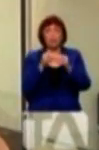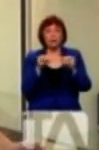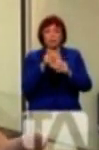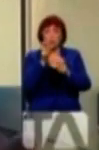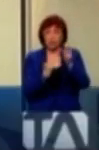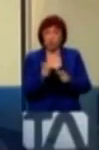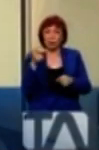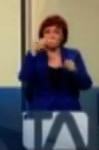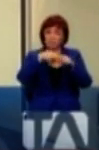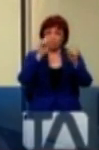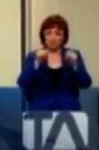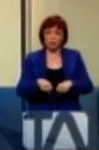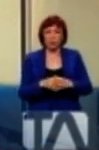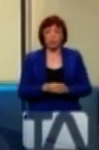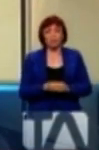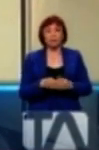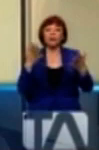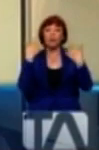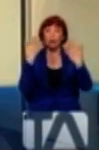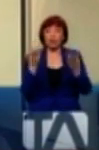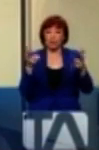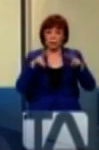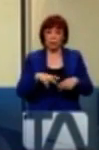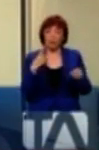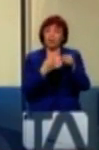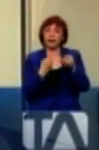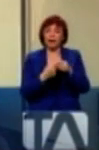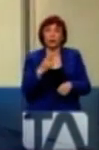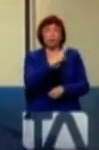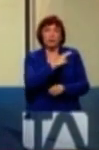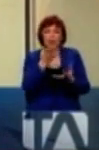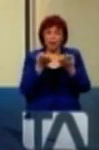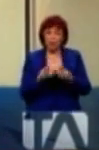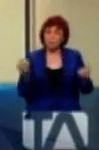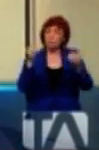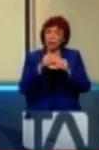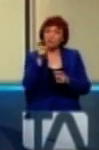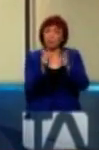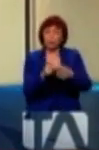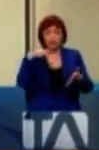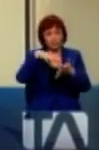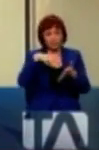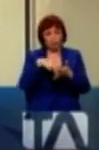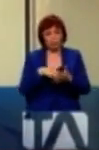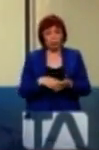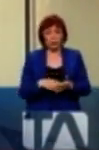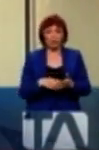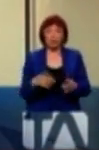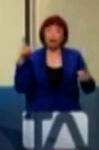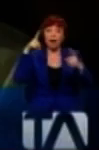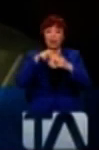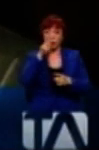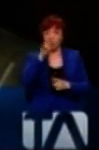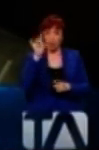de Guayaquil y luego la central están haciendo esfuerzos por ampliar sus cupos. Tienen un plazo hasta el 28 de este